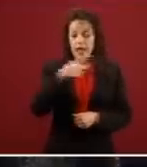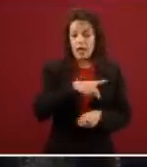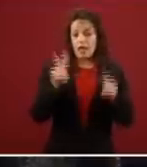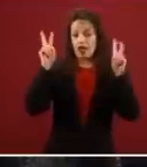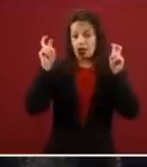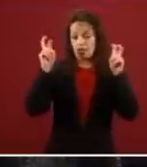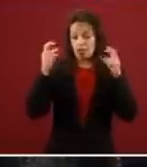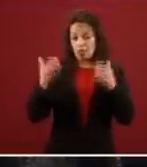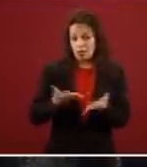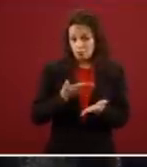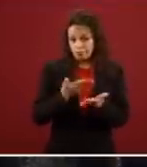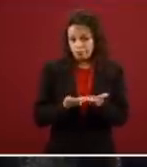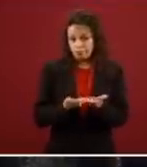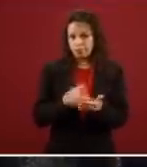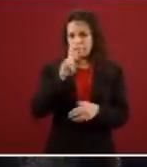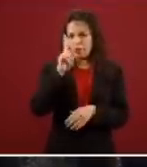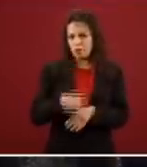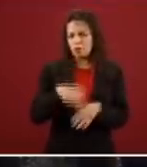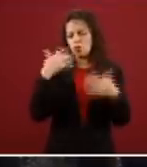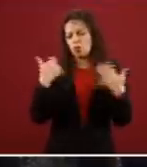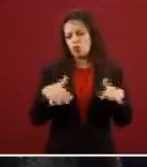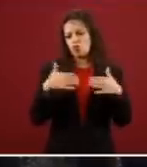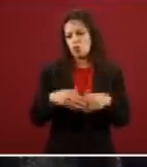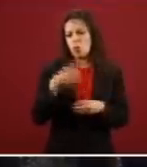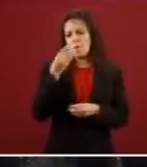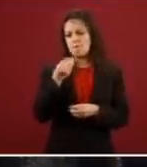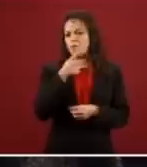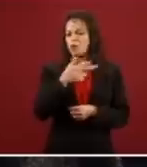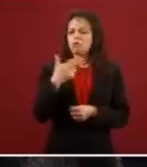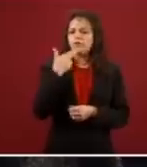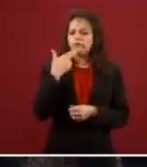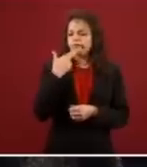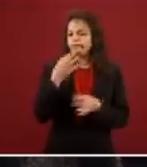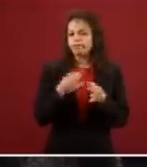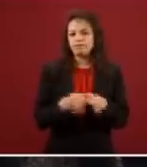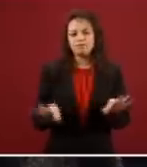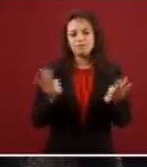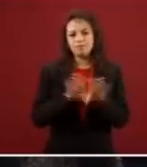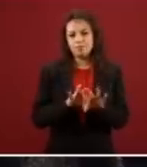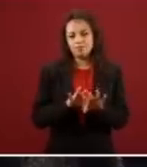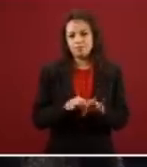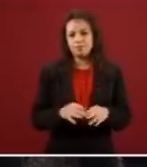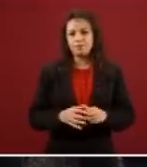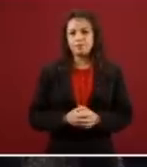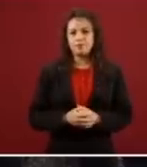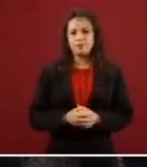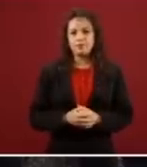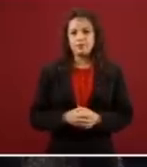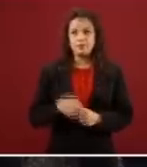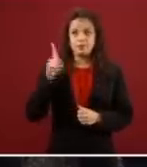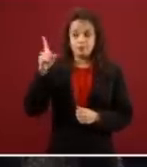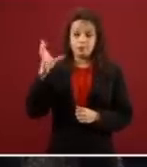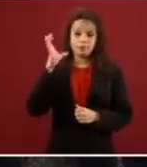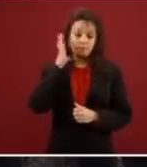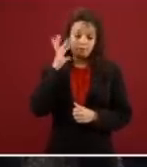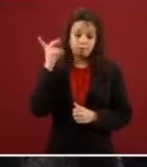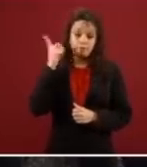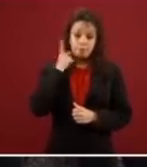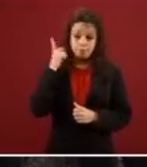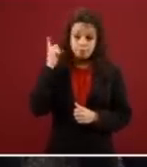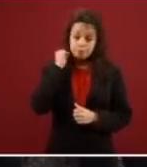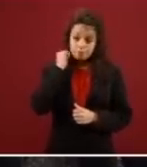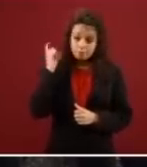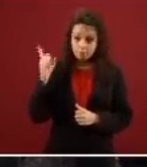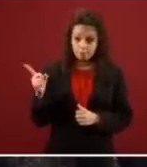de mucha utilidad para los legisladores,